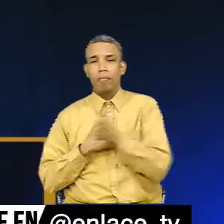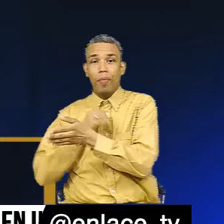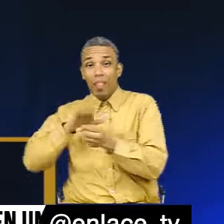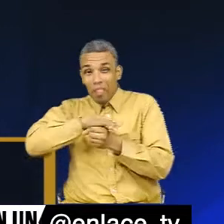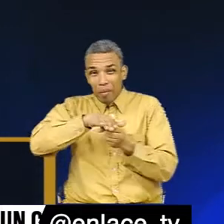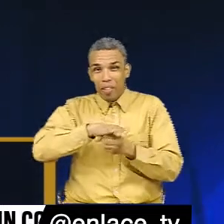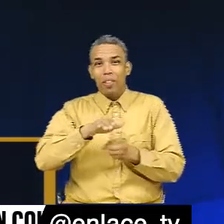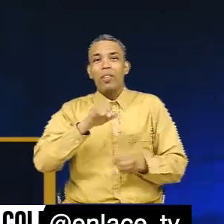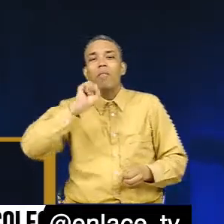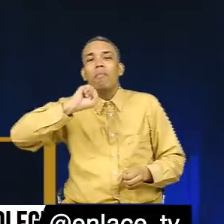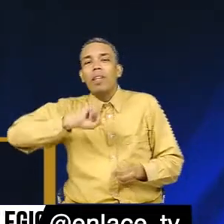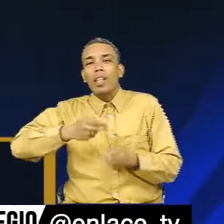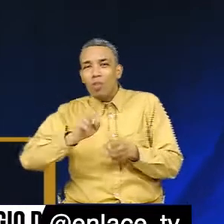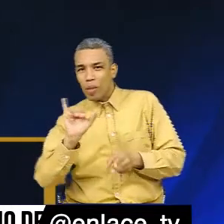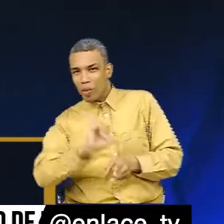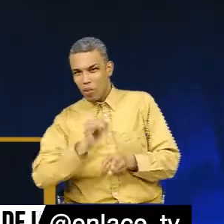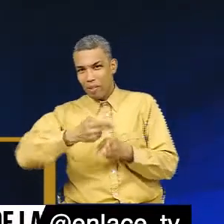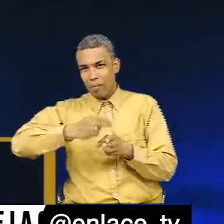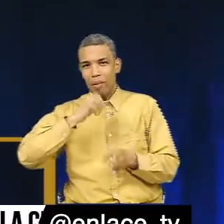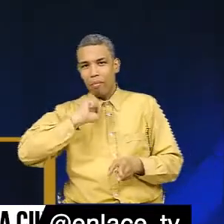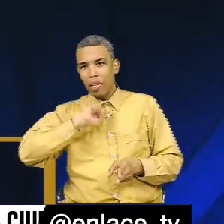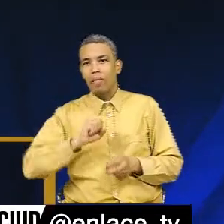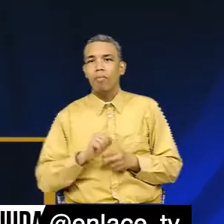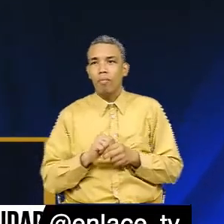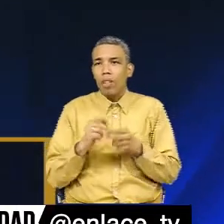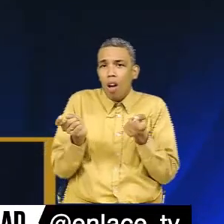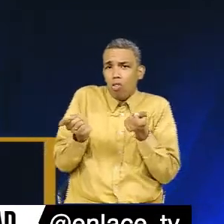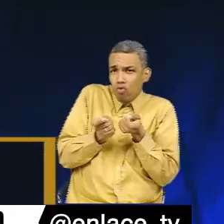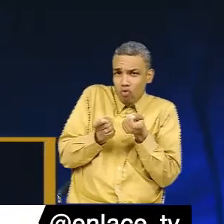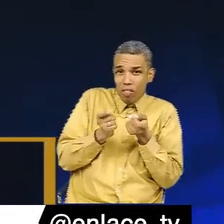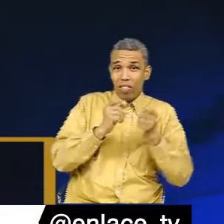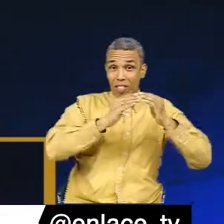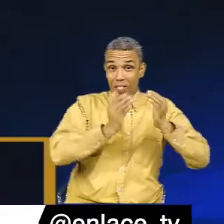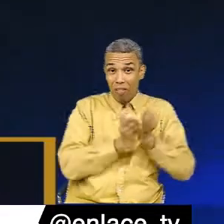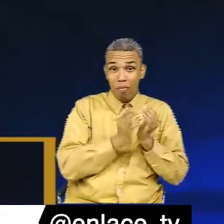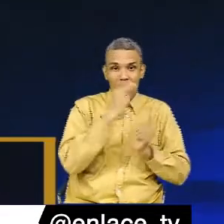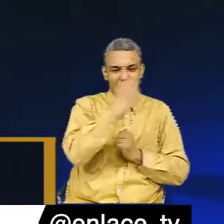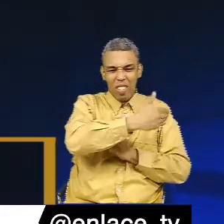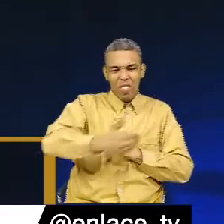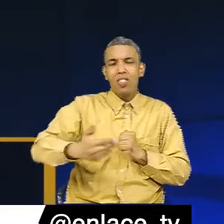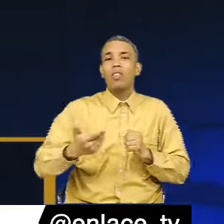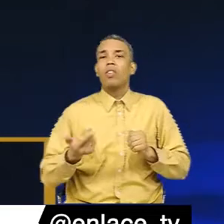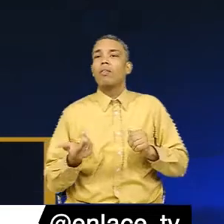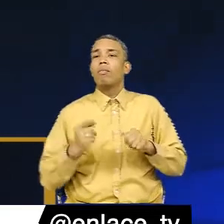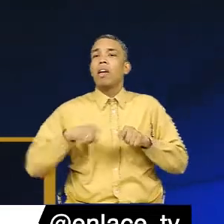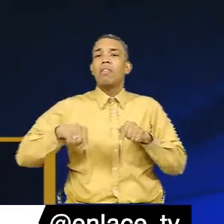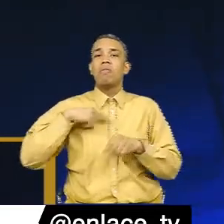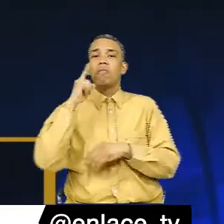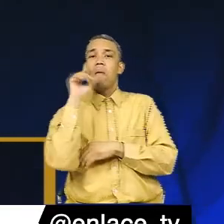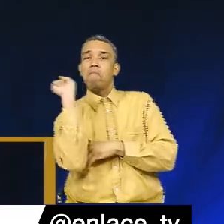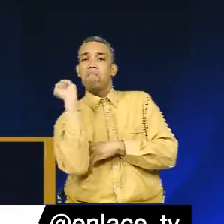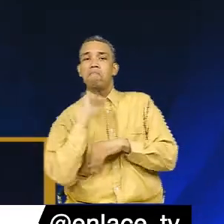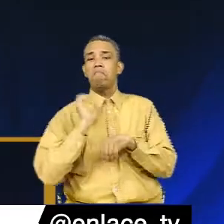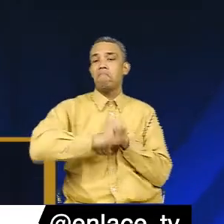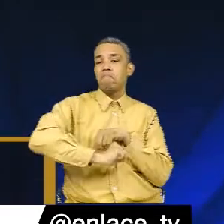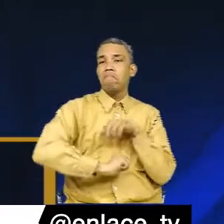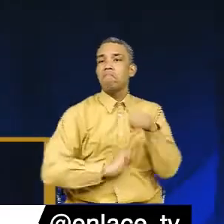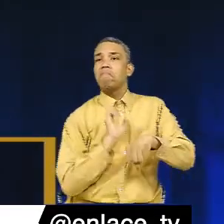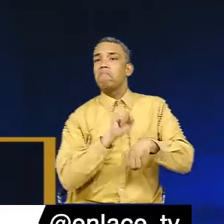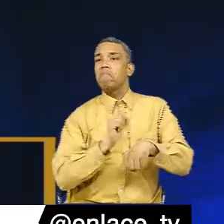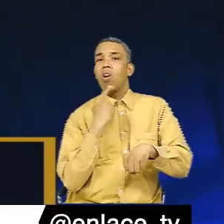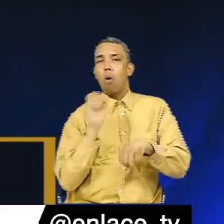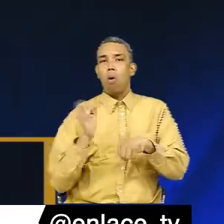en donde además muy cerca queda una escuela y los transeúntes deben usar las calles, pues los andenes están ocupados. Este caso también se